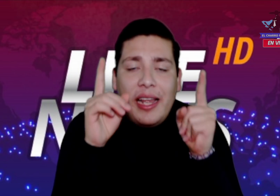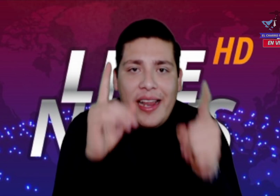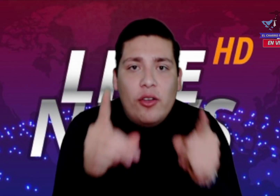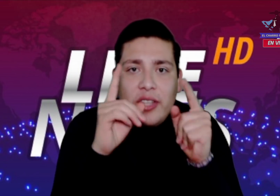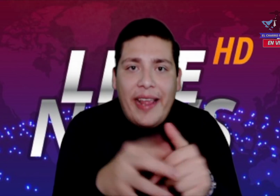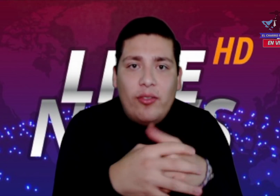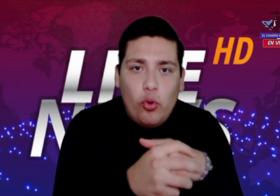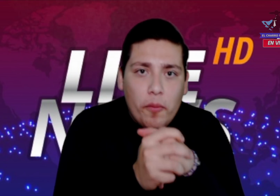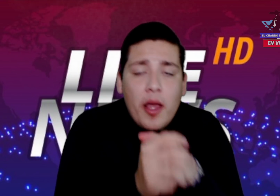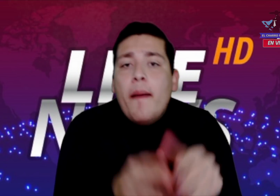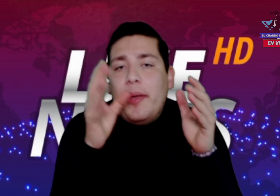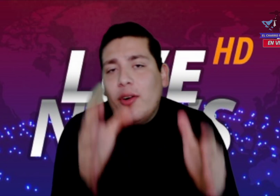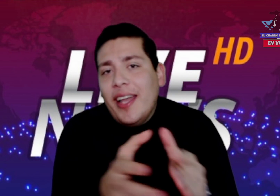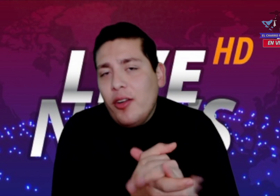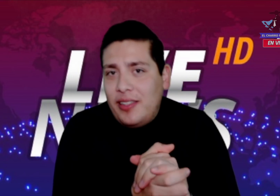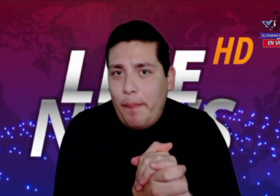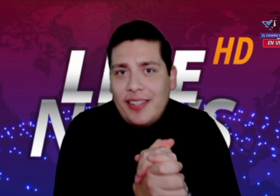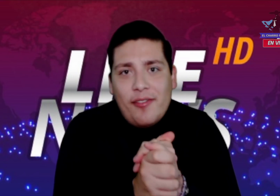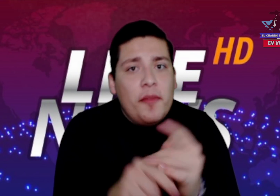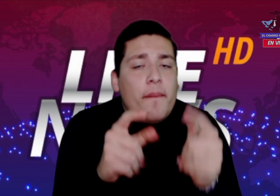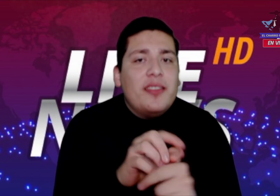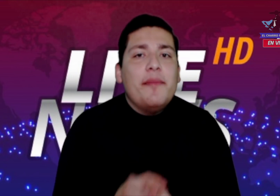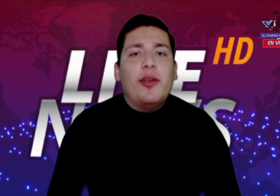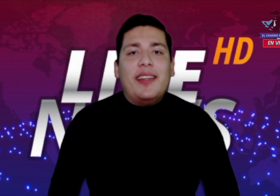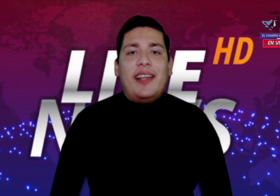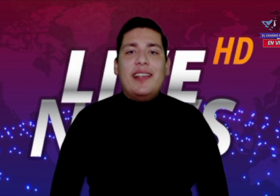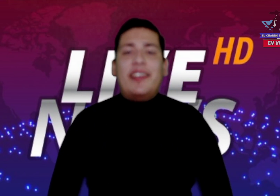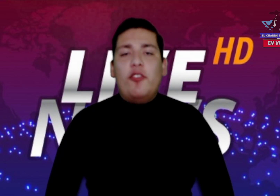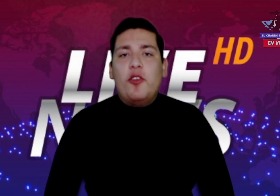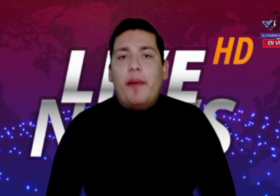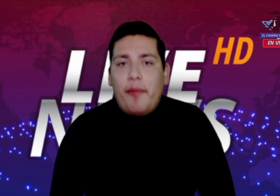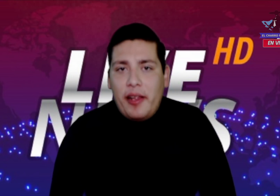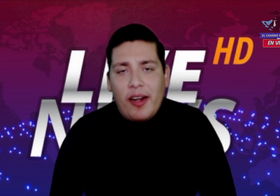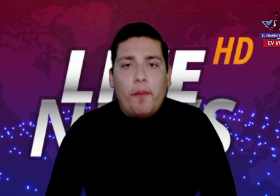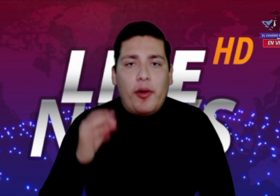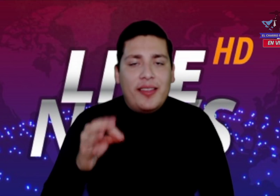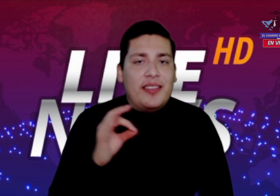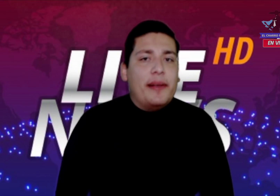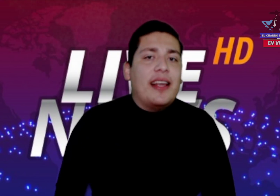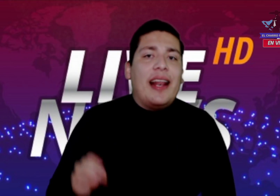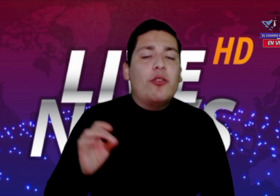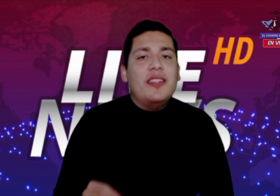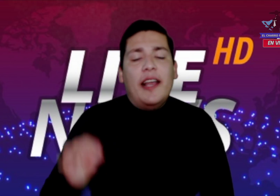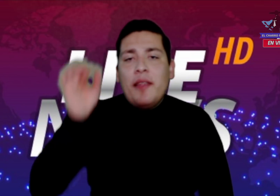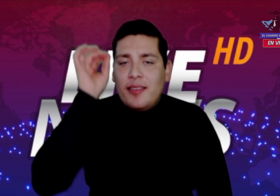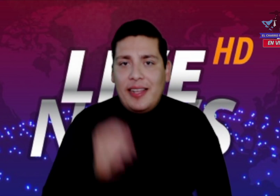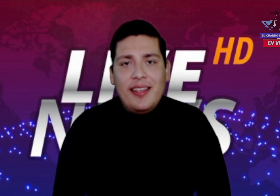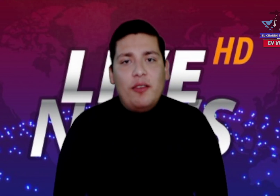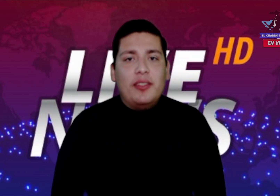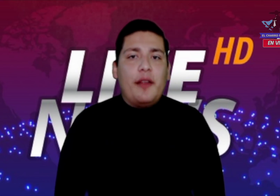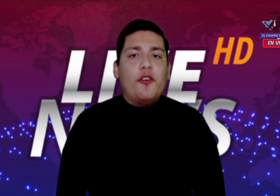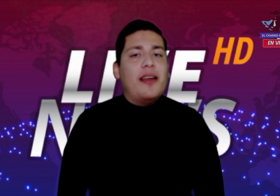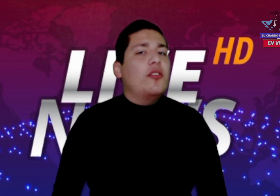varios terrenos en Tulum. ¿Pero qué es lo que está pasando? Pues te invito a que te quedes aquí conmigo para averiguarlo. Pero antes de pasar a la noticia, si